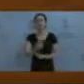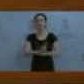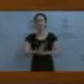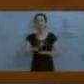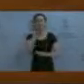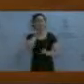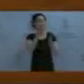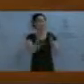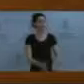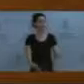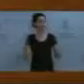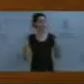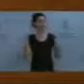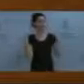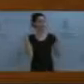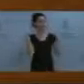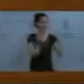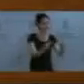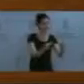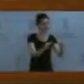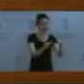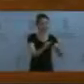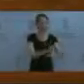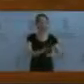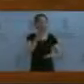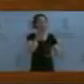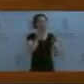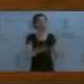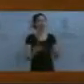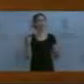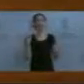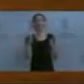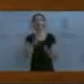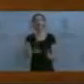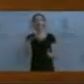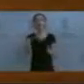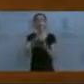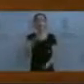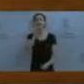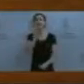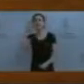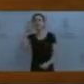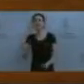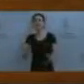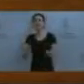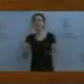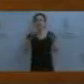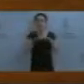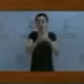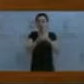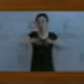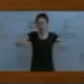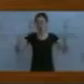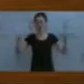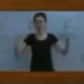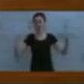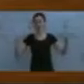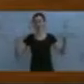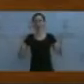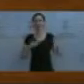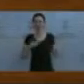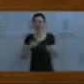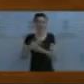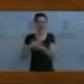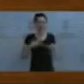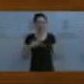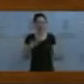de Hacienda es de la consejera de Hacienda y es de la bancada popular, de los dos grupos, de los dos.